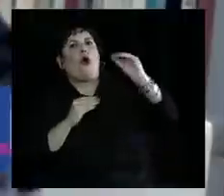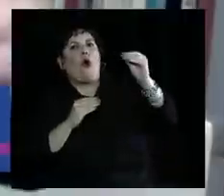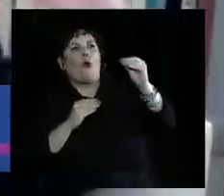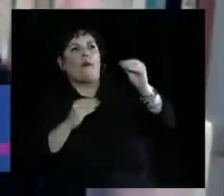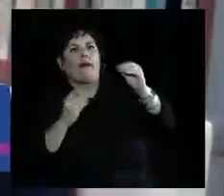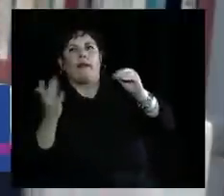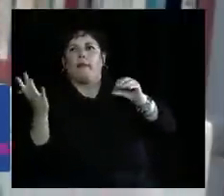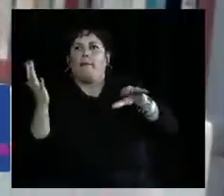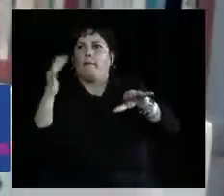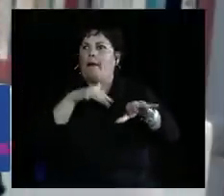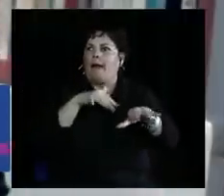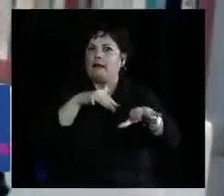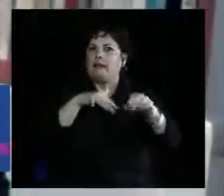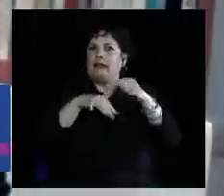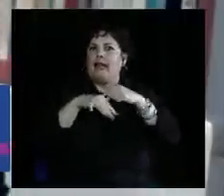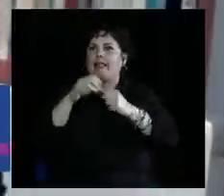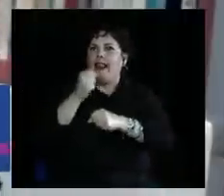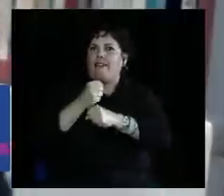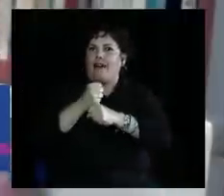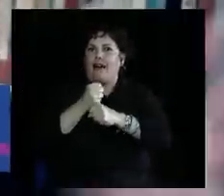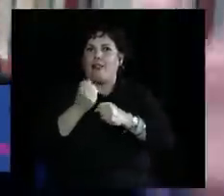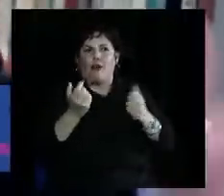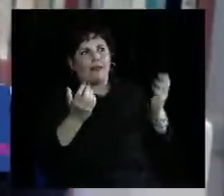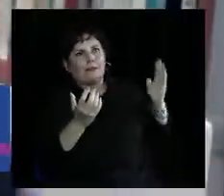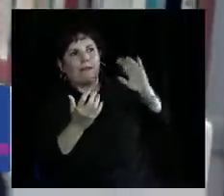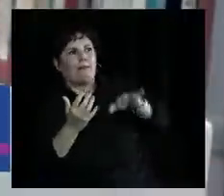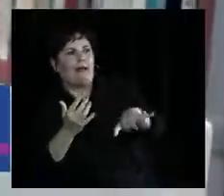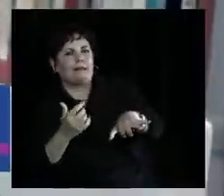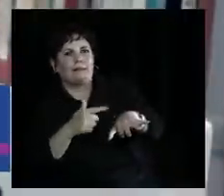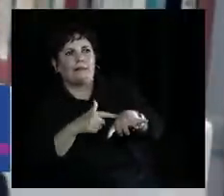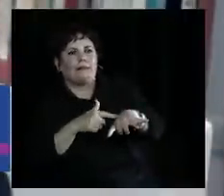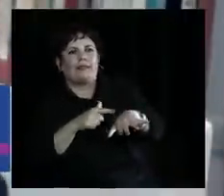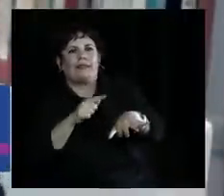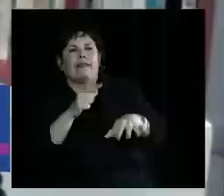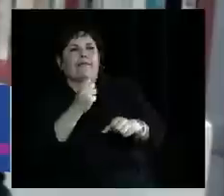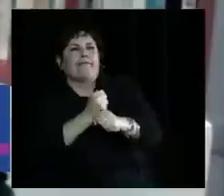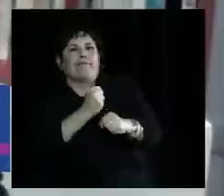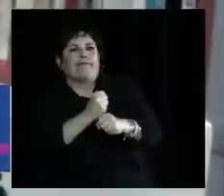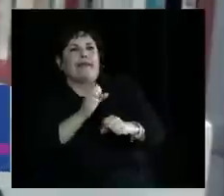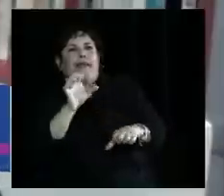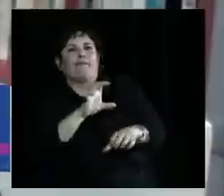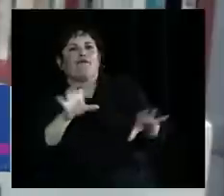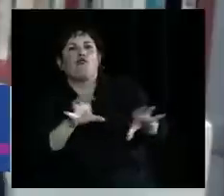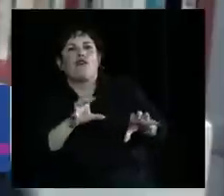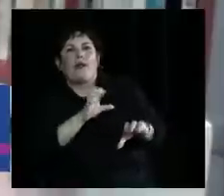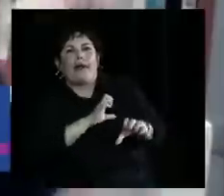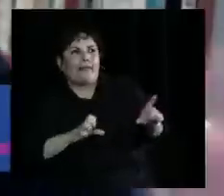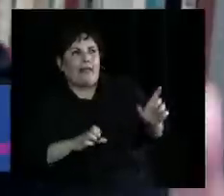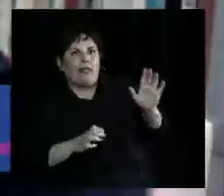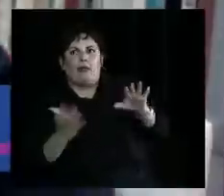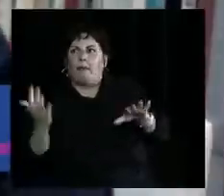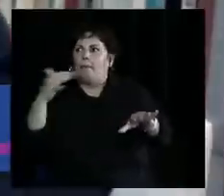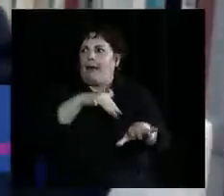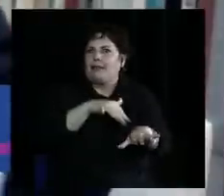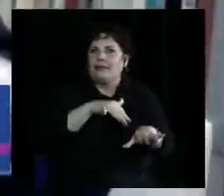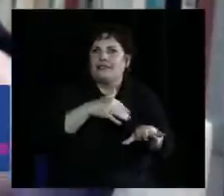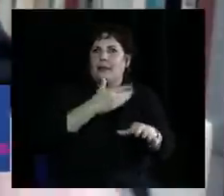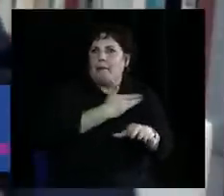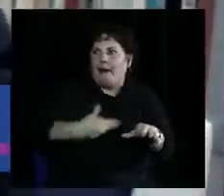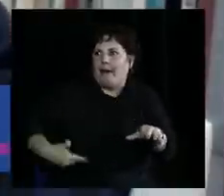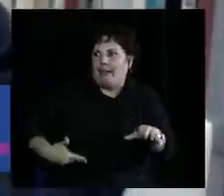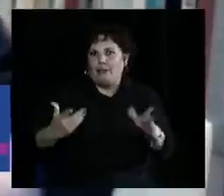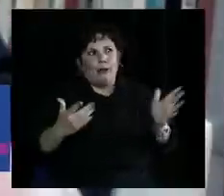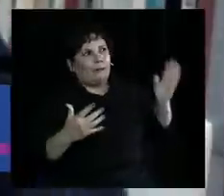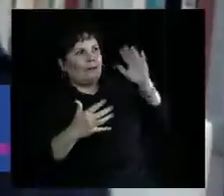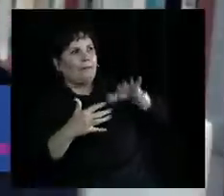se va sumando la de los trabajadores, la de los empleados estatales, la de los maestros, la